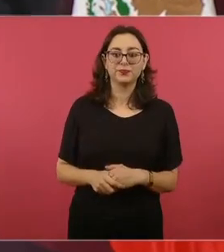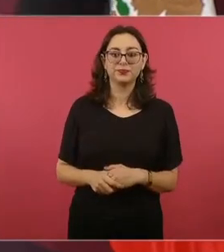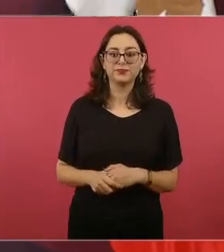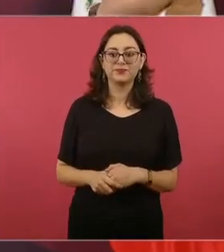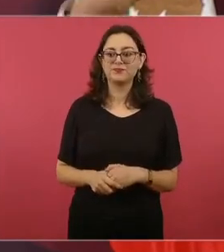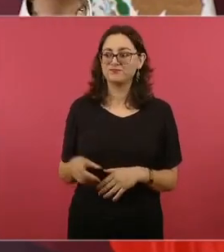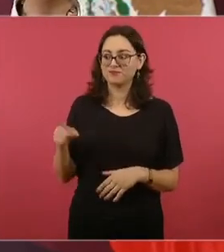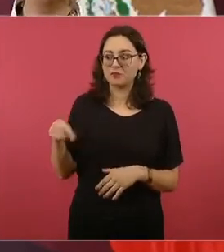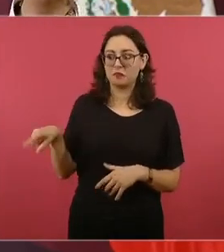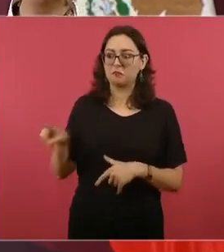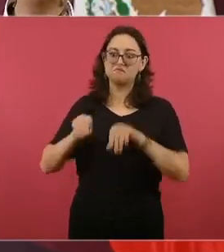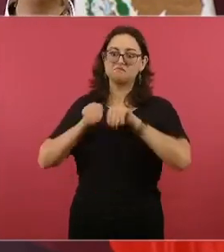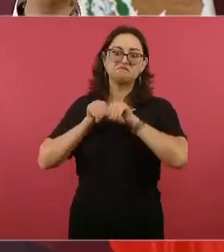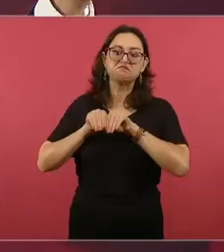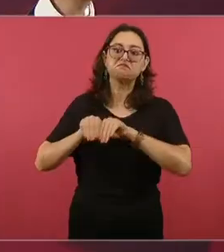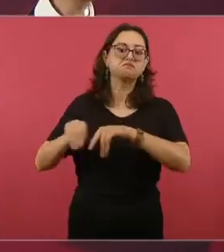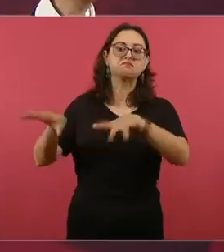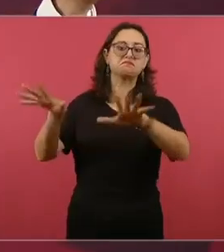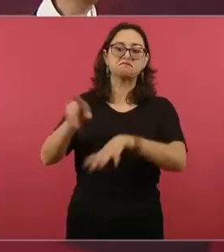No,